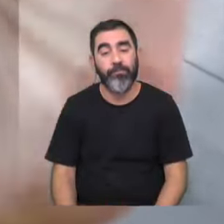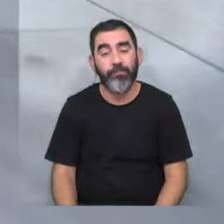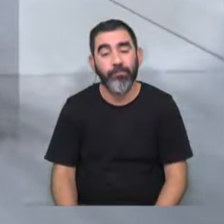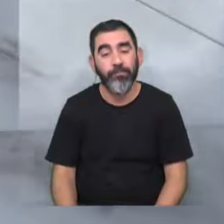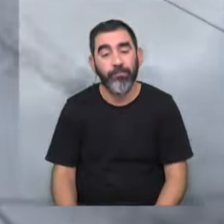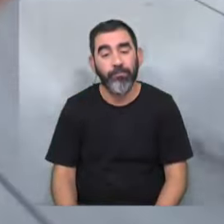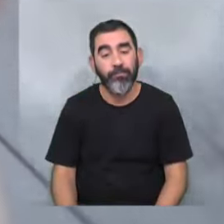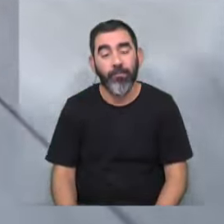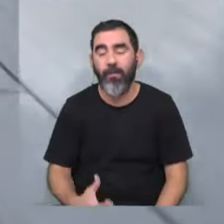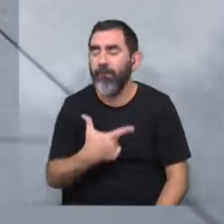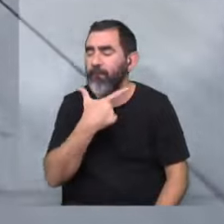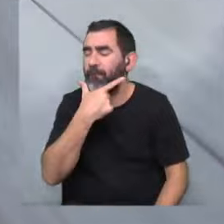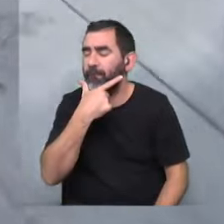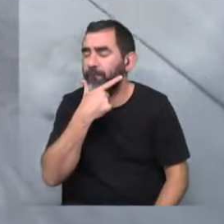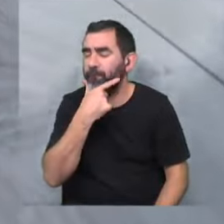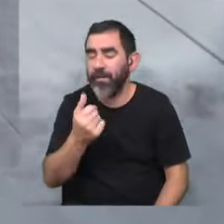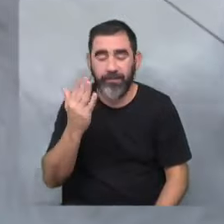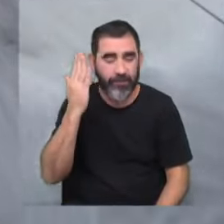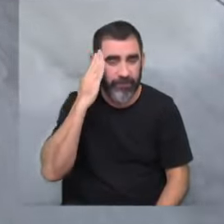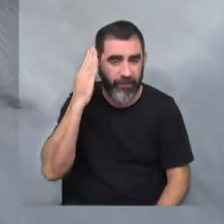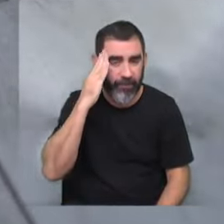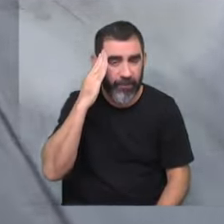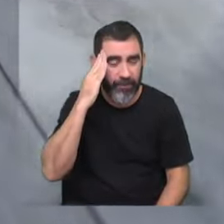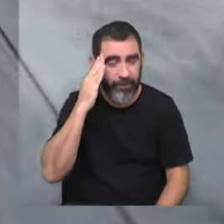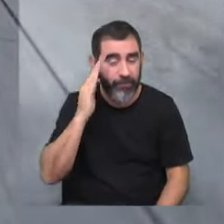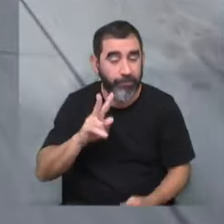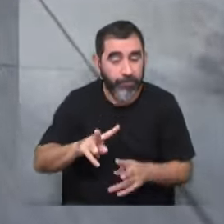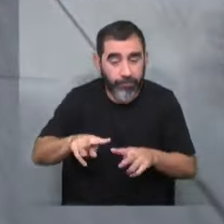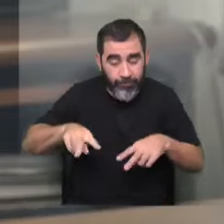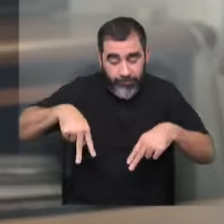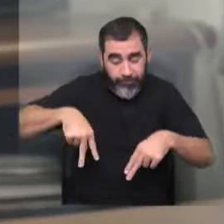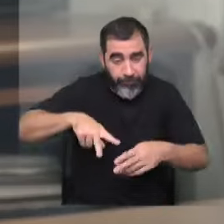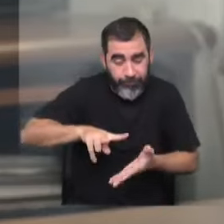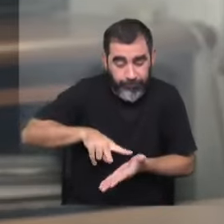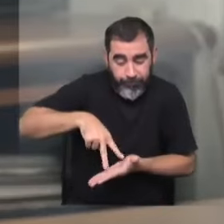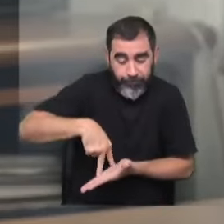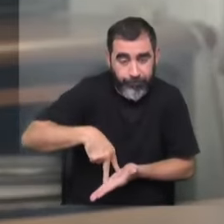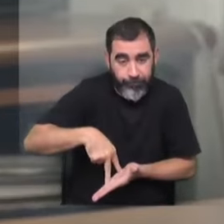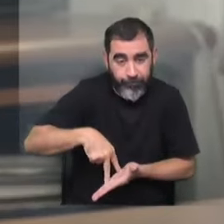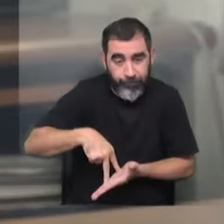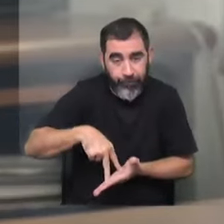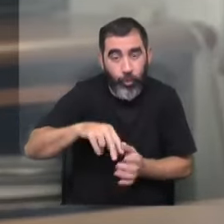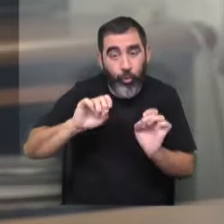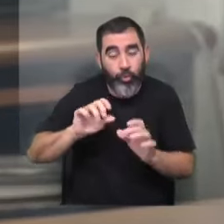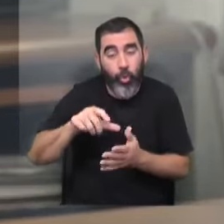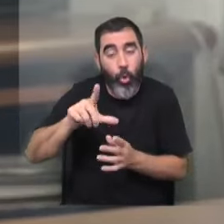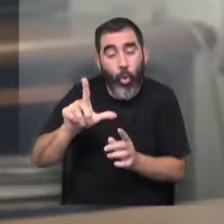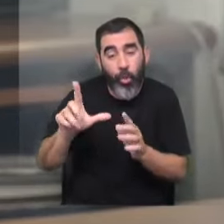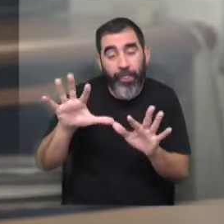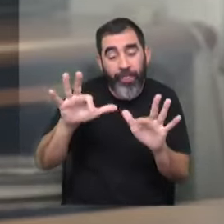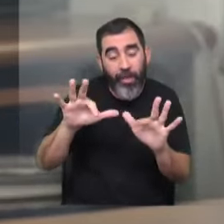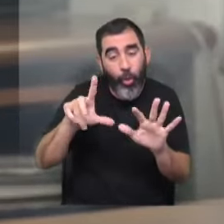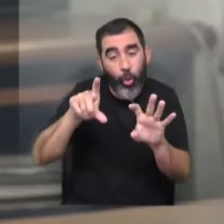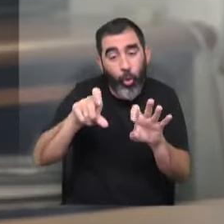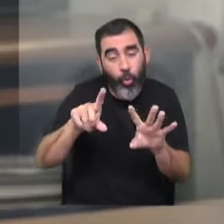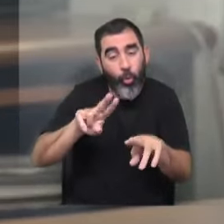Una forma muy fácil de fijarse esto es haciéndolos ponerse en puntas de pie o simplemente flexionándoles el primer dedo y vemos cómo